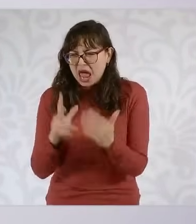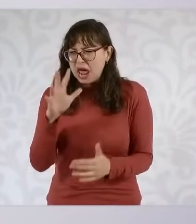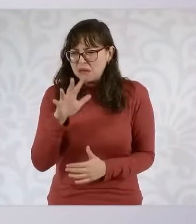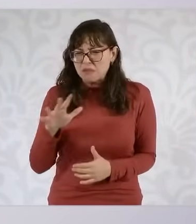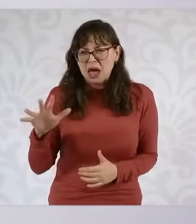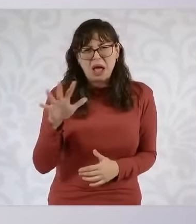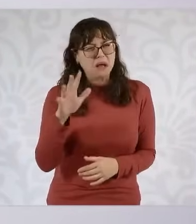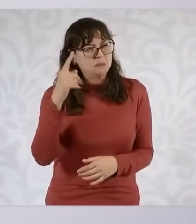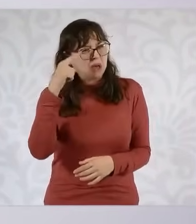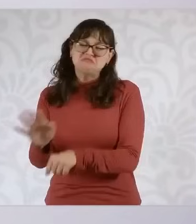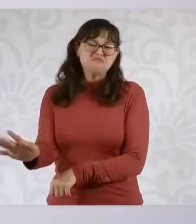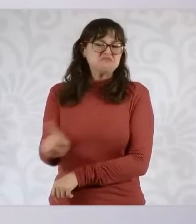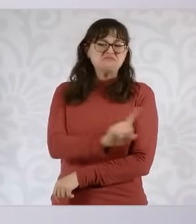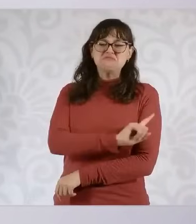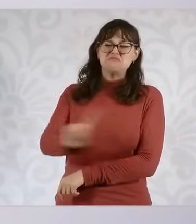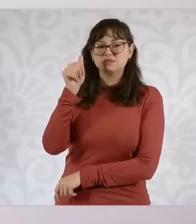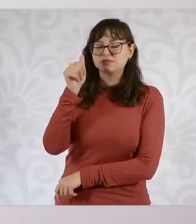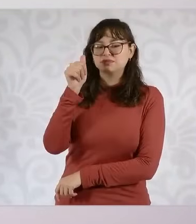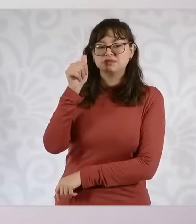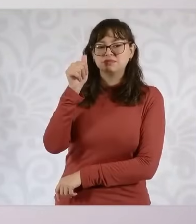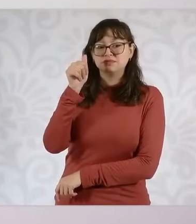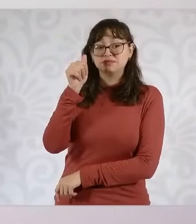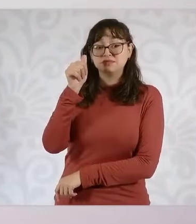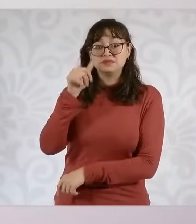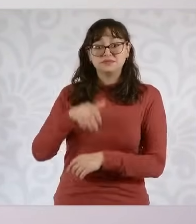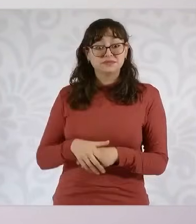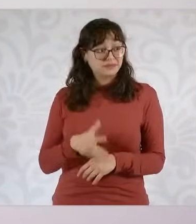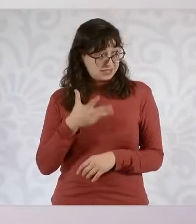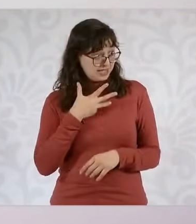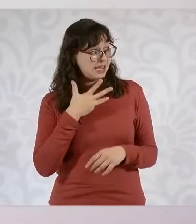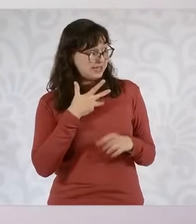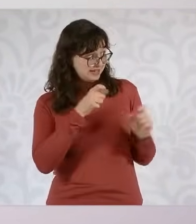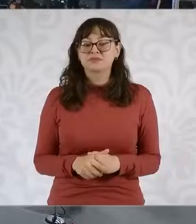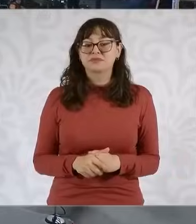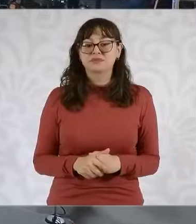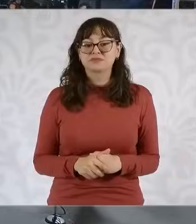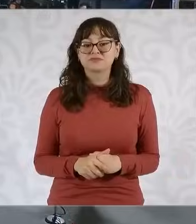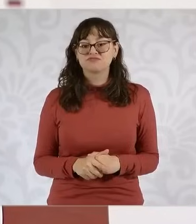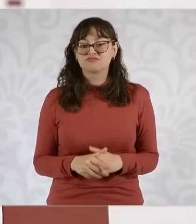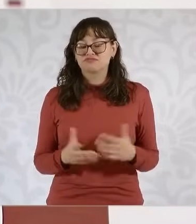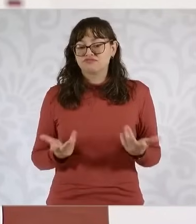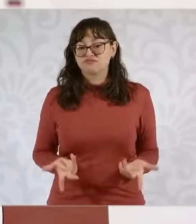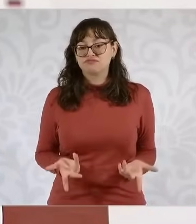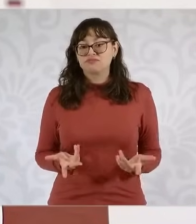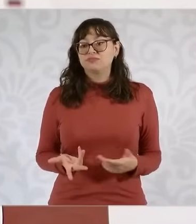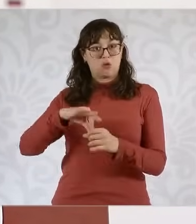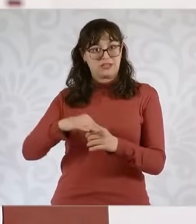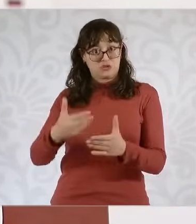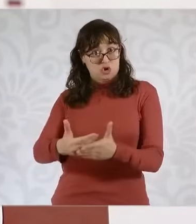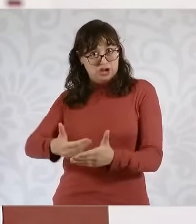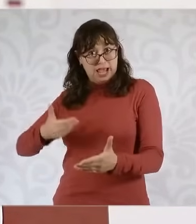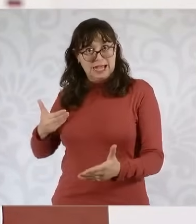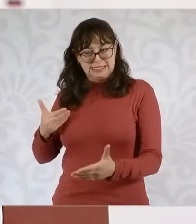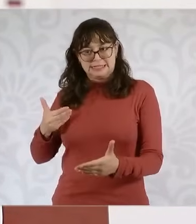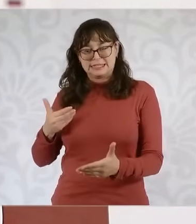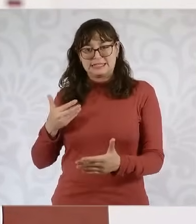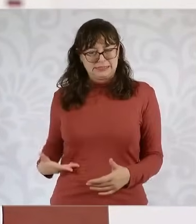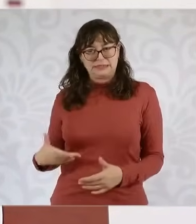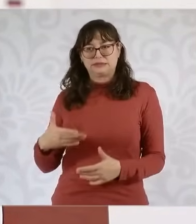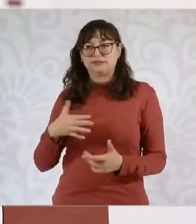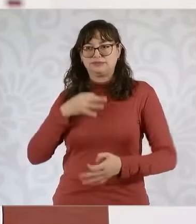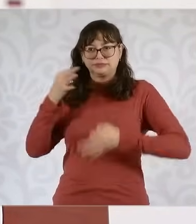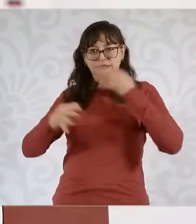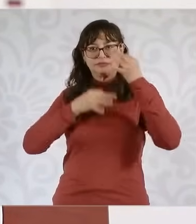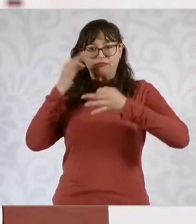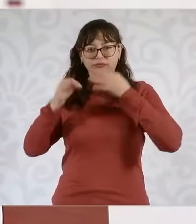los programas de bienestar, que, a ver si lo tienen por ahí, que se equivocaron en la campaña en decir que estaban